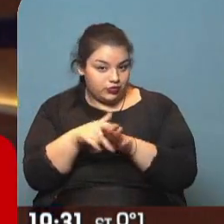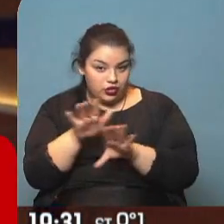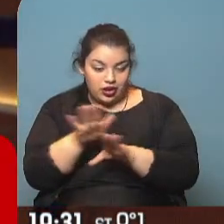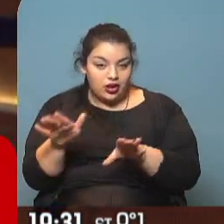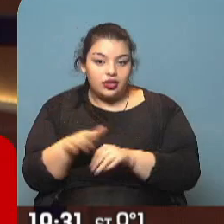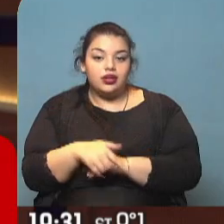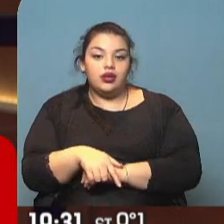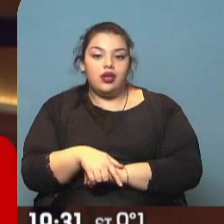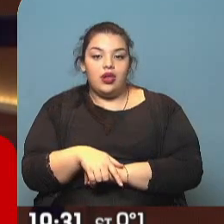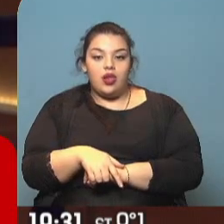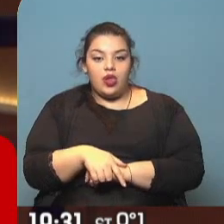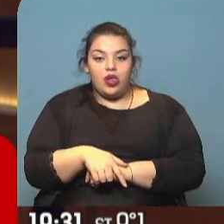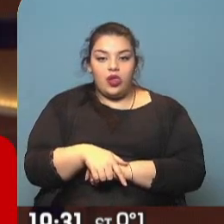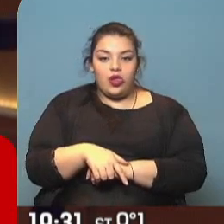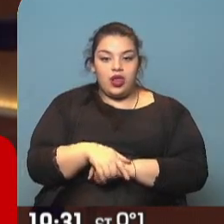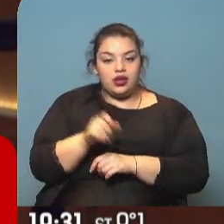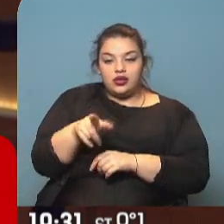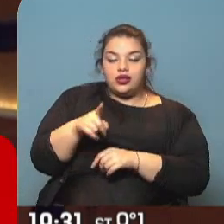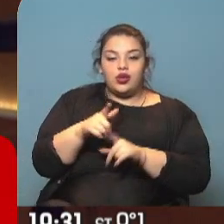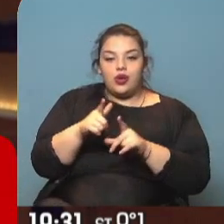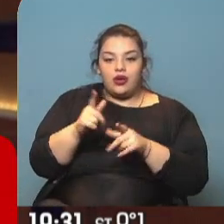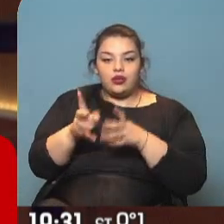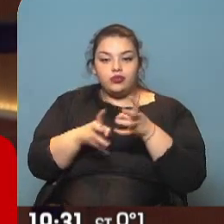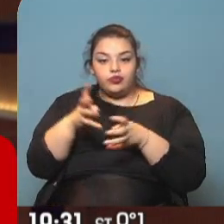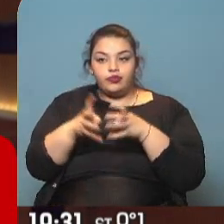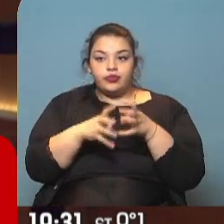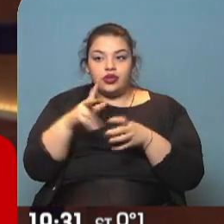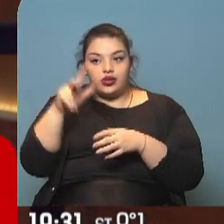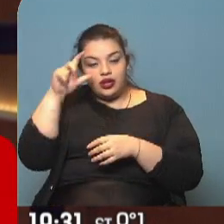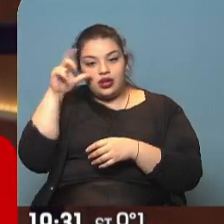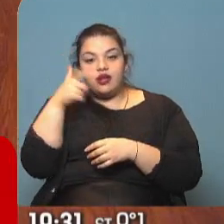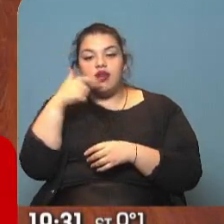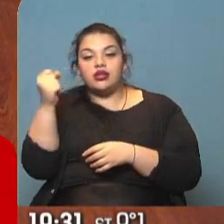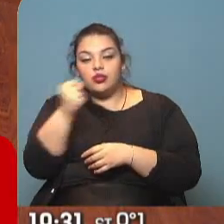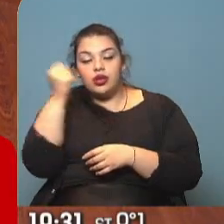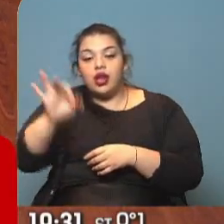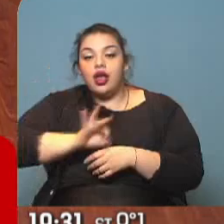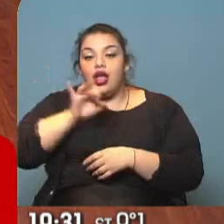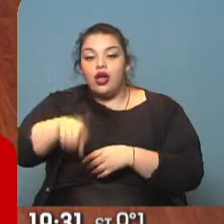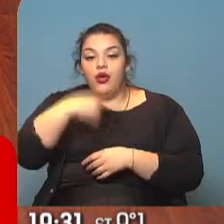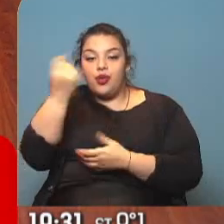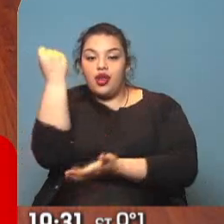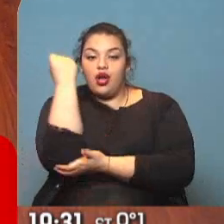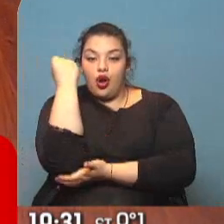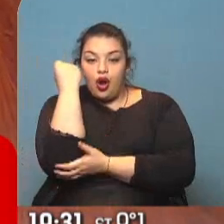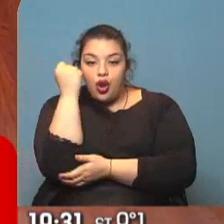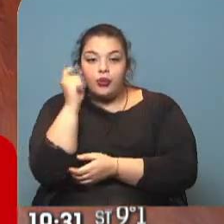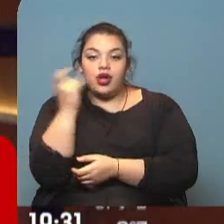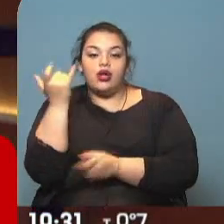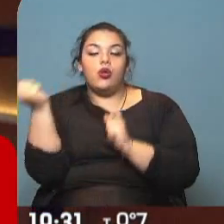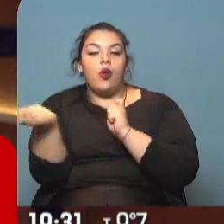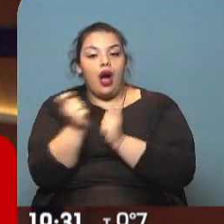pagar un motor de generación de Lebacs muy importante. Entonces el año que viene, con una economía que llega con un tipo de cambio más